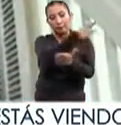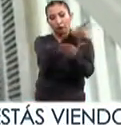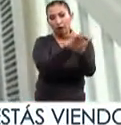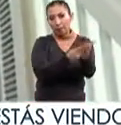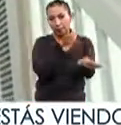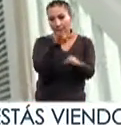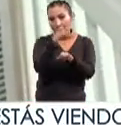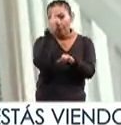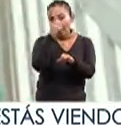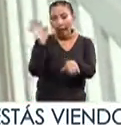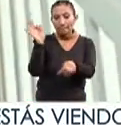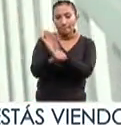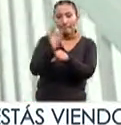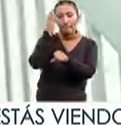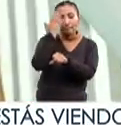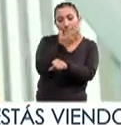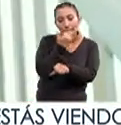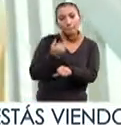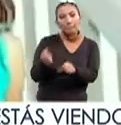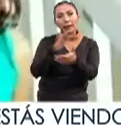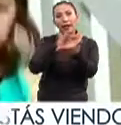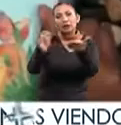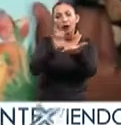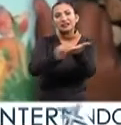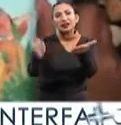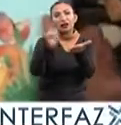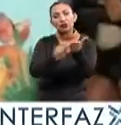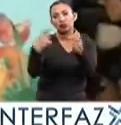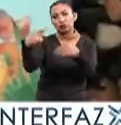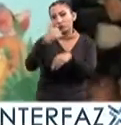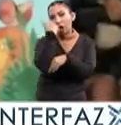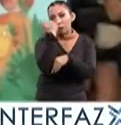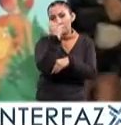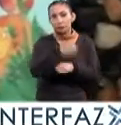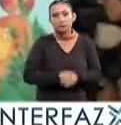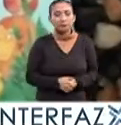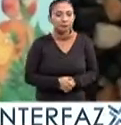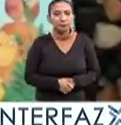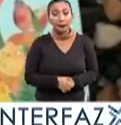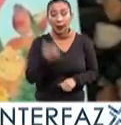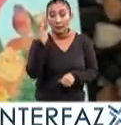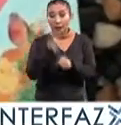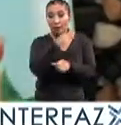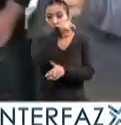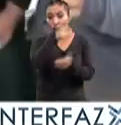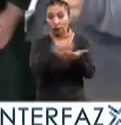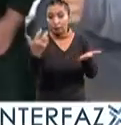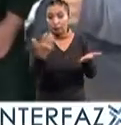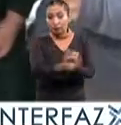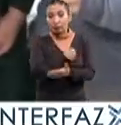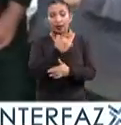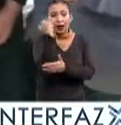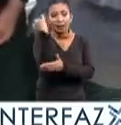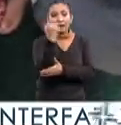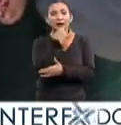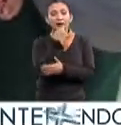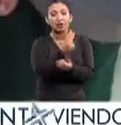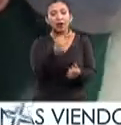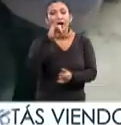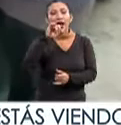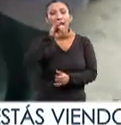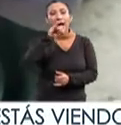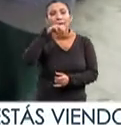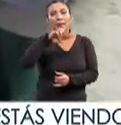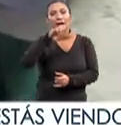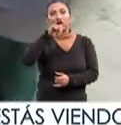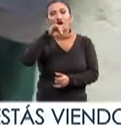de trabajo para reforzar las competencias de lectura y escritura de sus estudiantes. El primer lugar lo ganó el Jardín de Niños Jaime